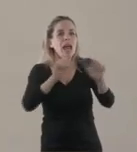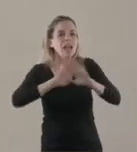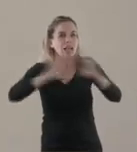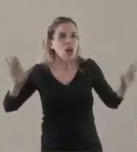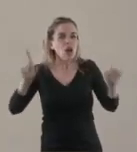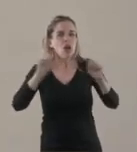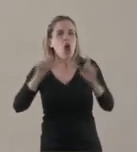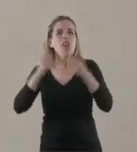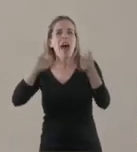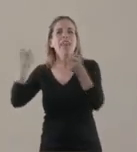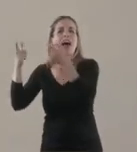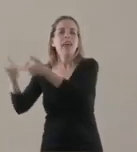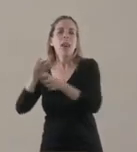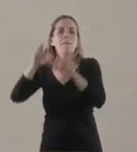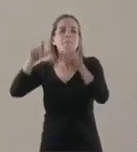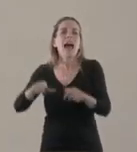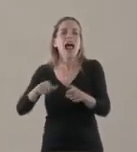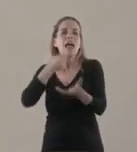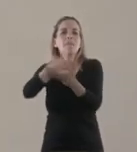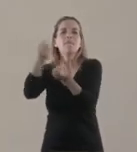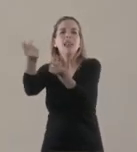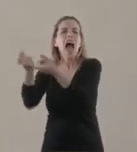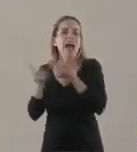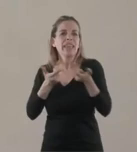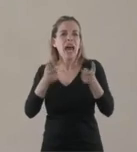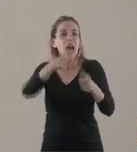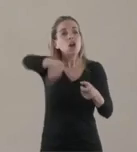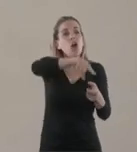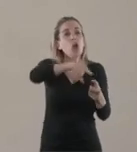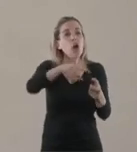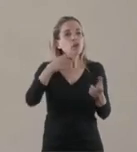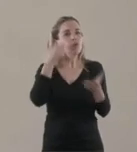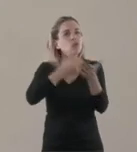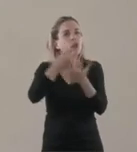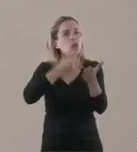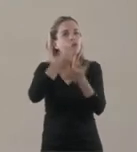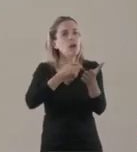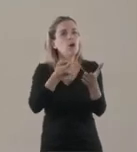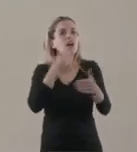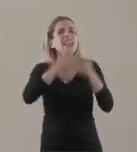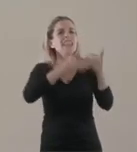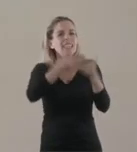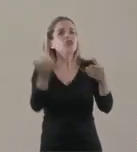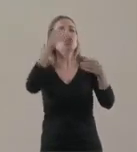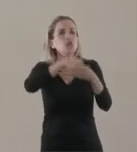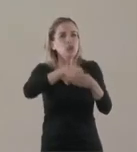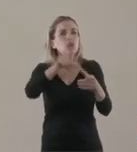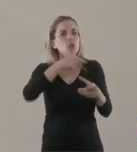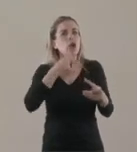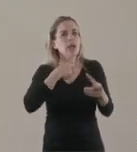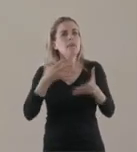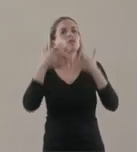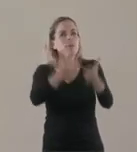planes sociales porque expresan el país del desarrollo inclusivo es que queremos acompañarlos y apoyarlos